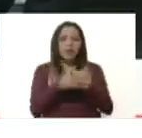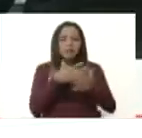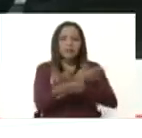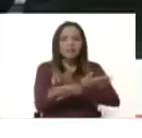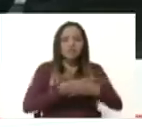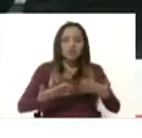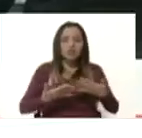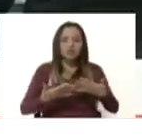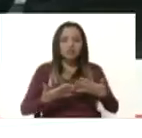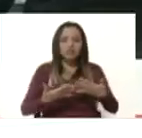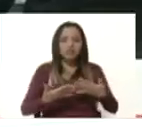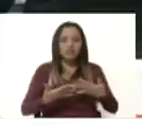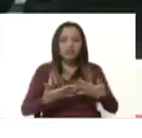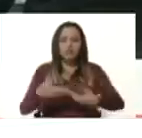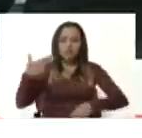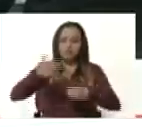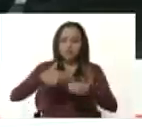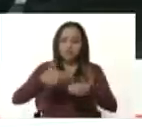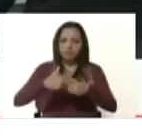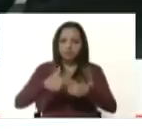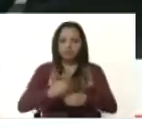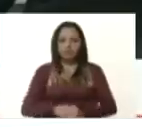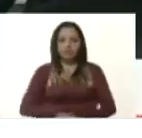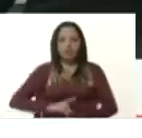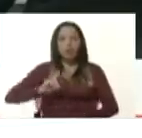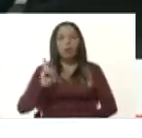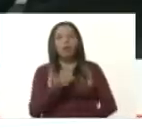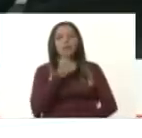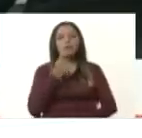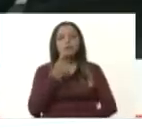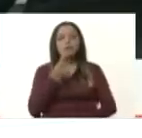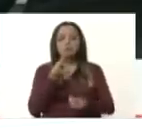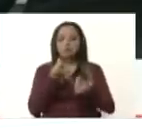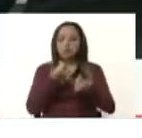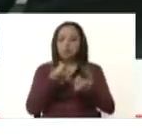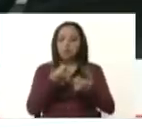5.000 millones de barriles, única moneda del mundo,